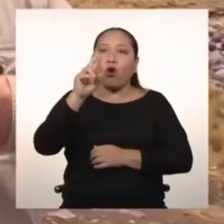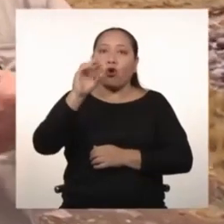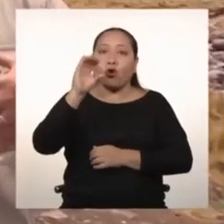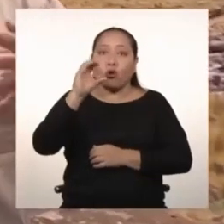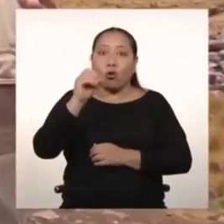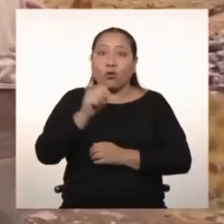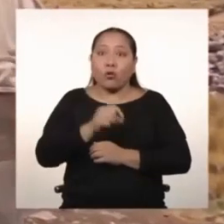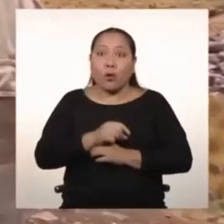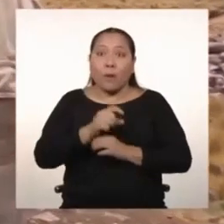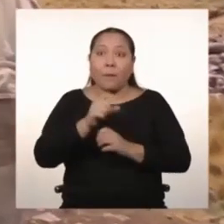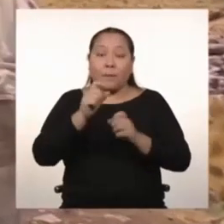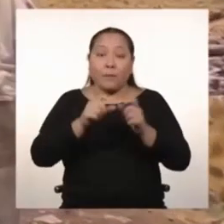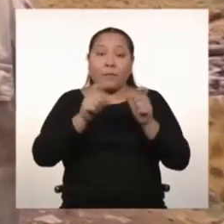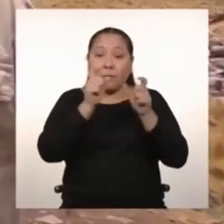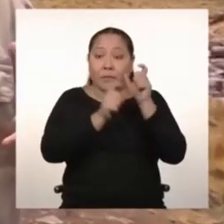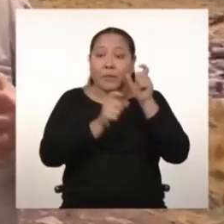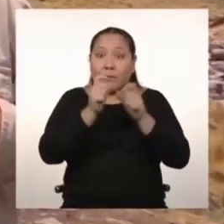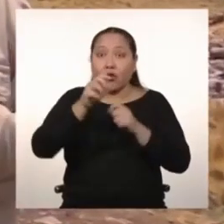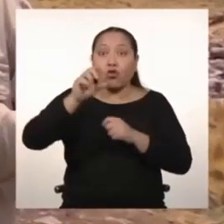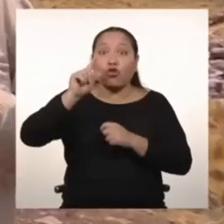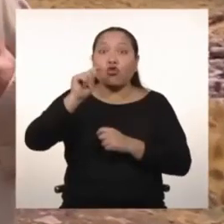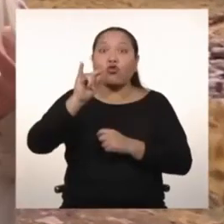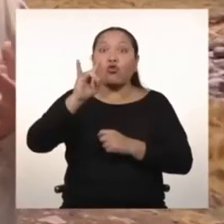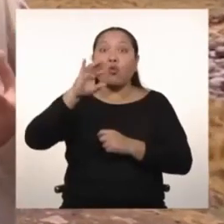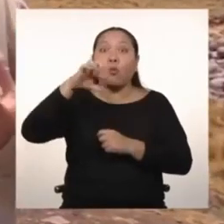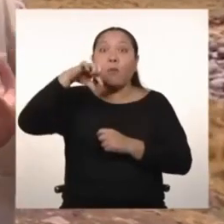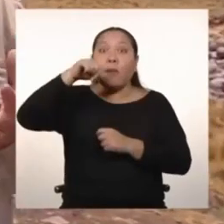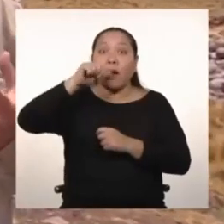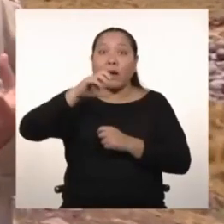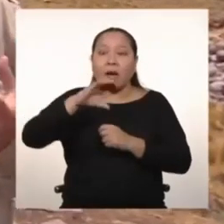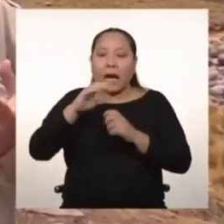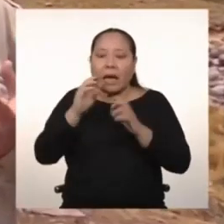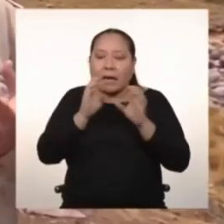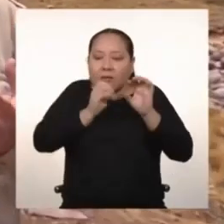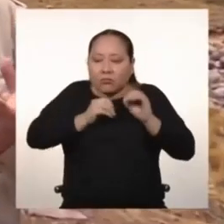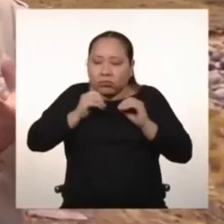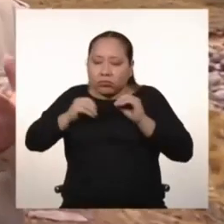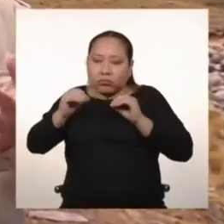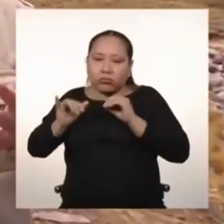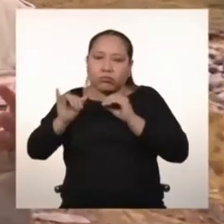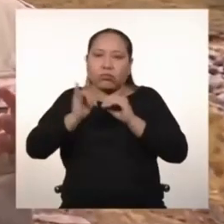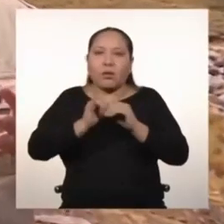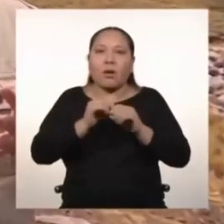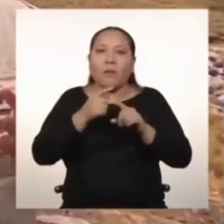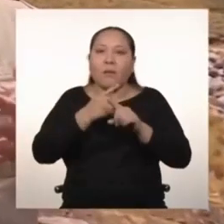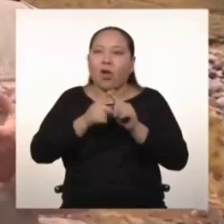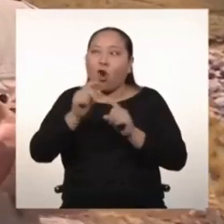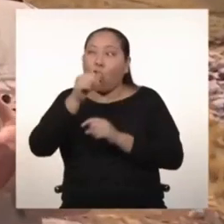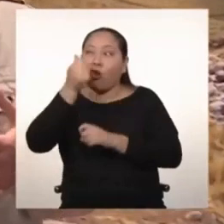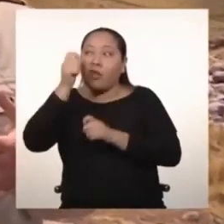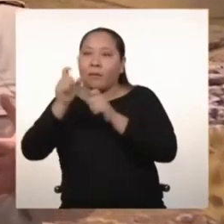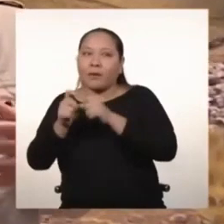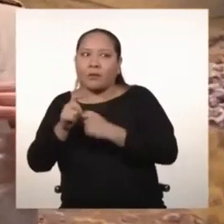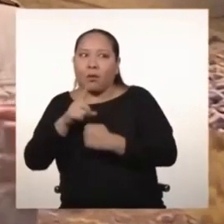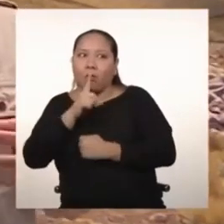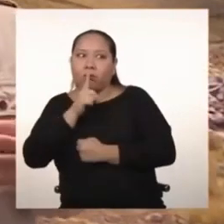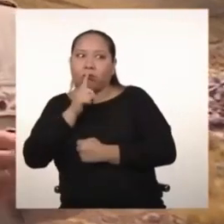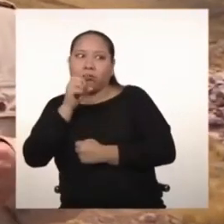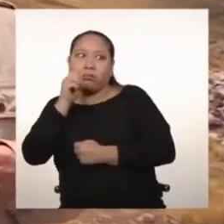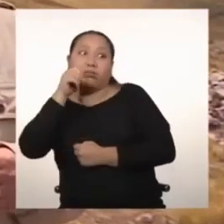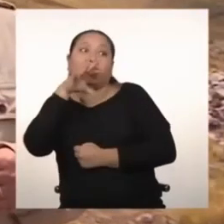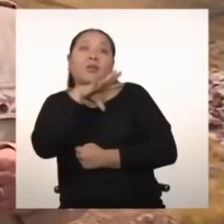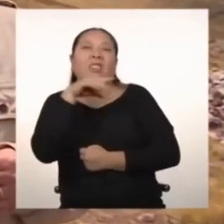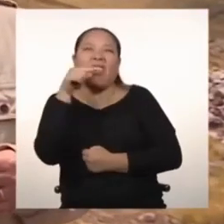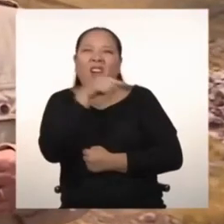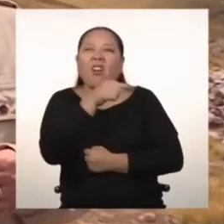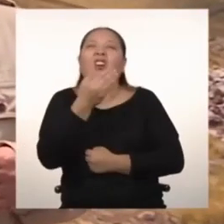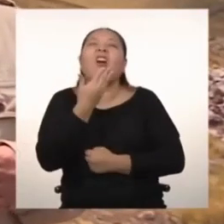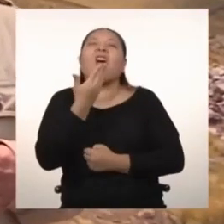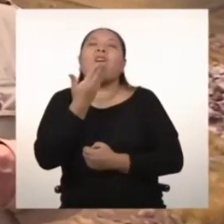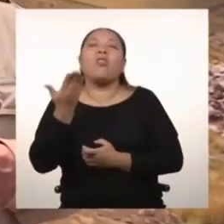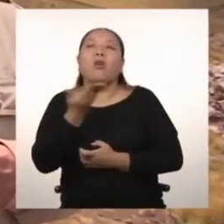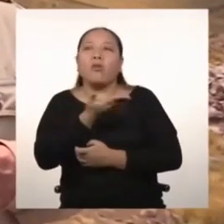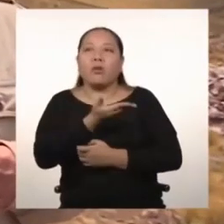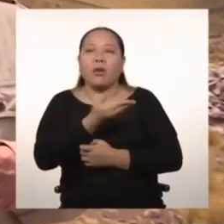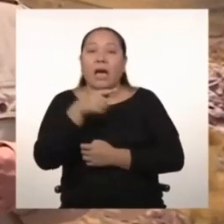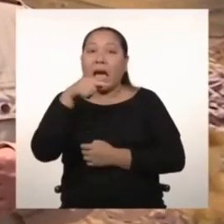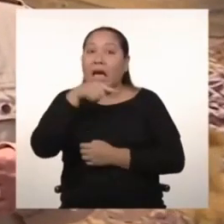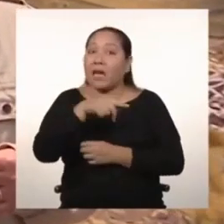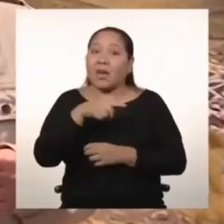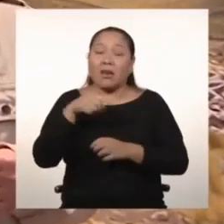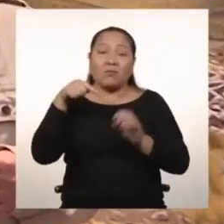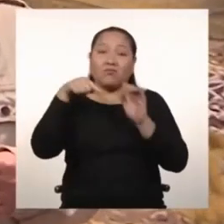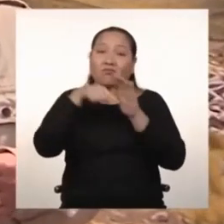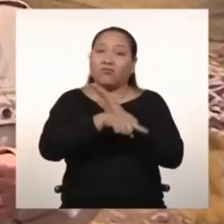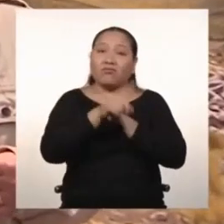para reorganizarse, pero fueron traicionados finalmente. Su fin no estuvo aquí en Langui,